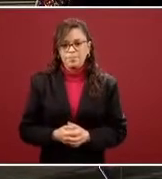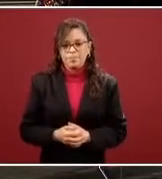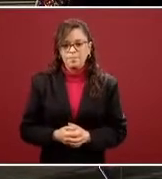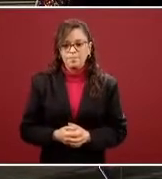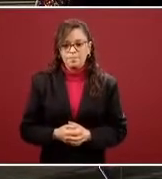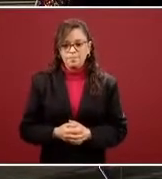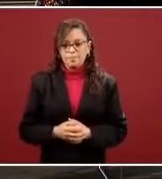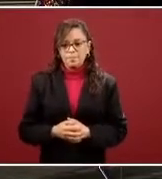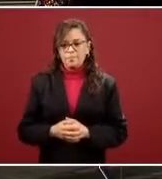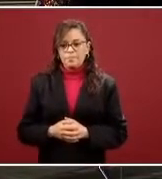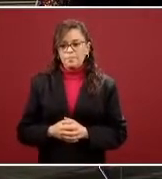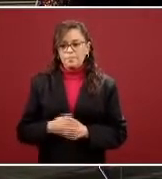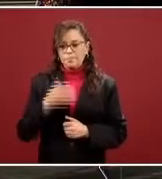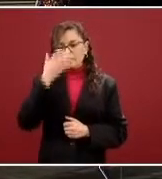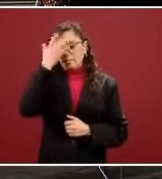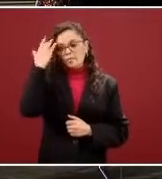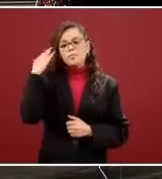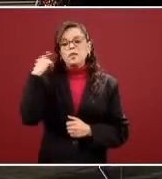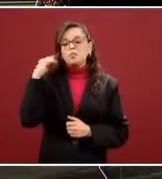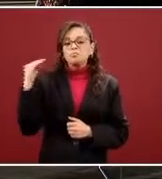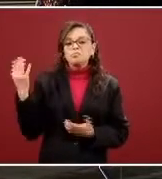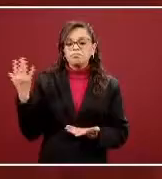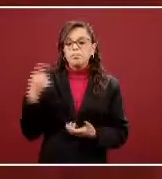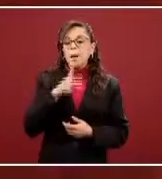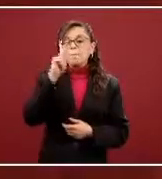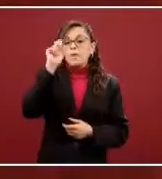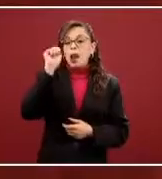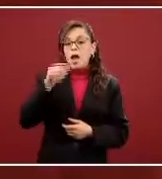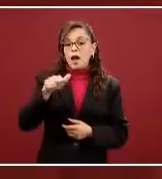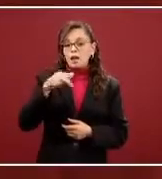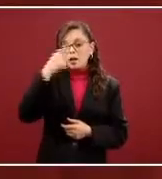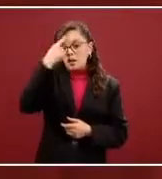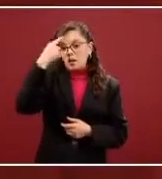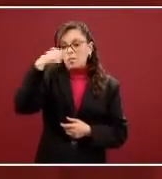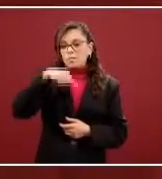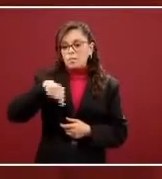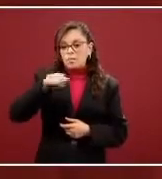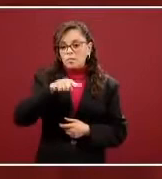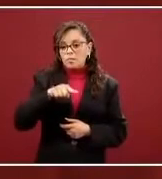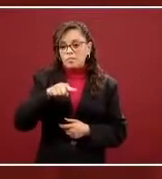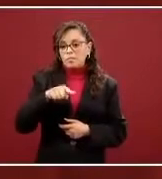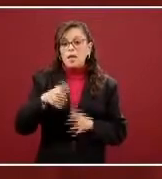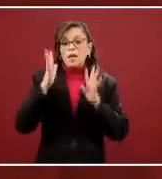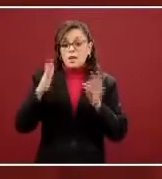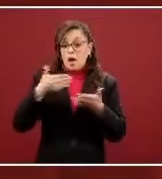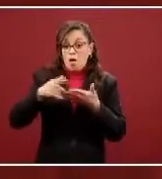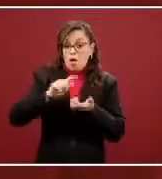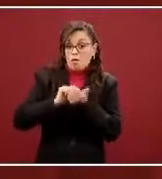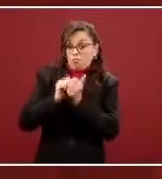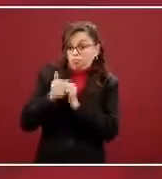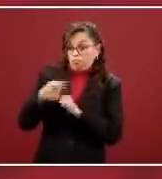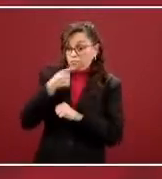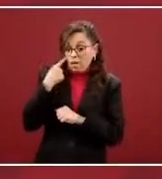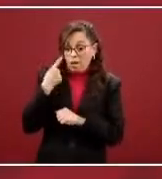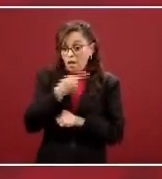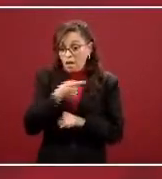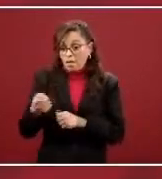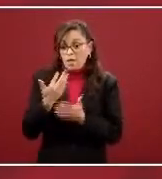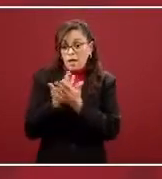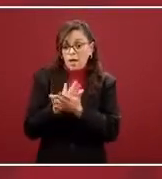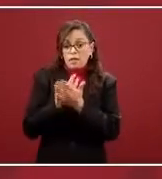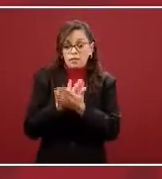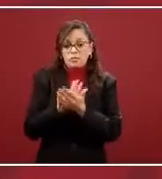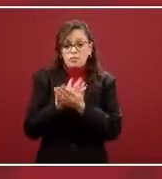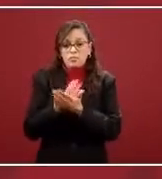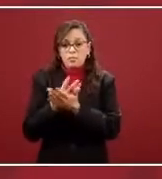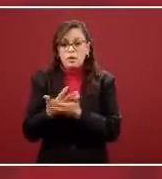No hay reconversión hospitalaria, hay planes de reconversión, es muy importante. No es que ahora ya están reconvertidos, esperando la capacidad